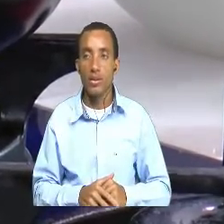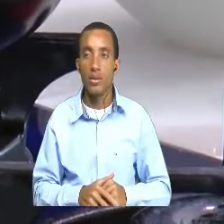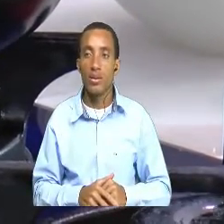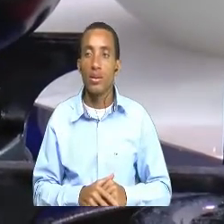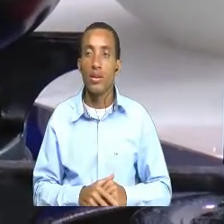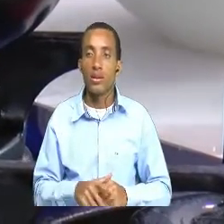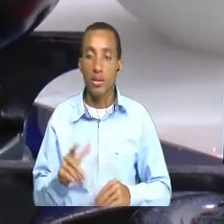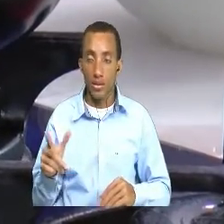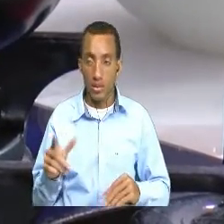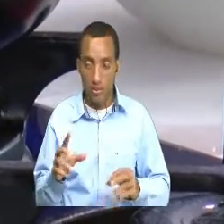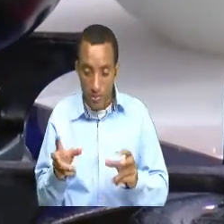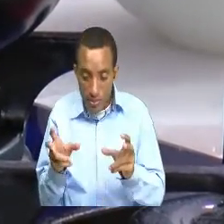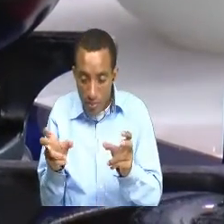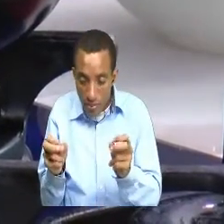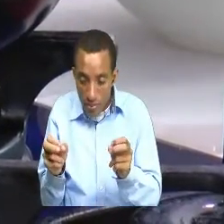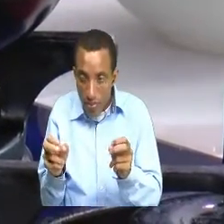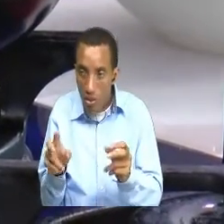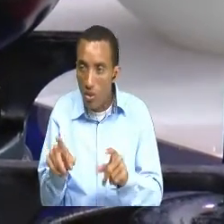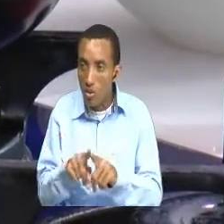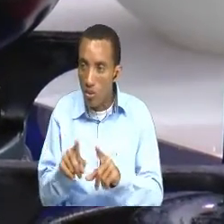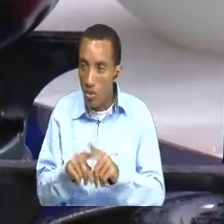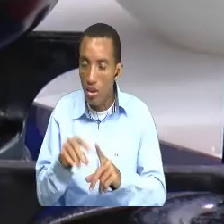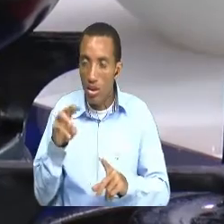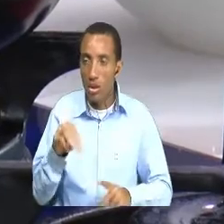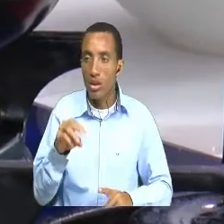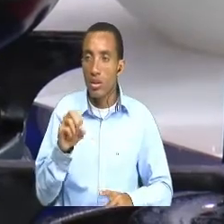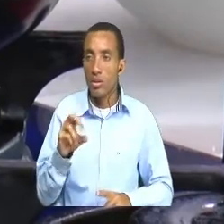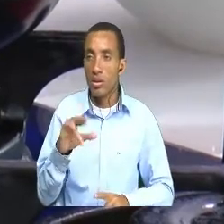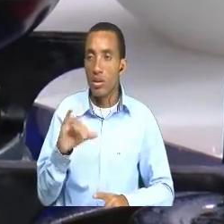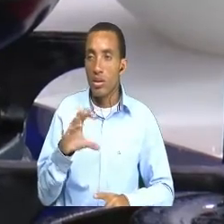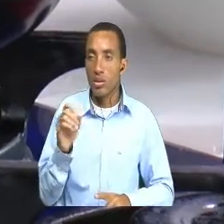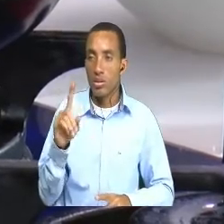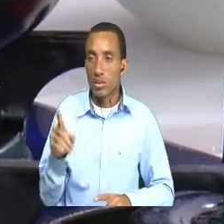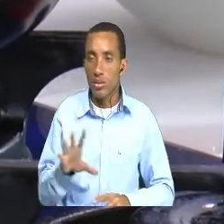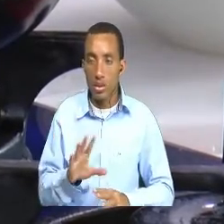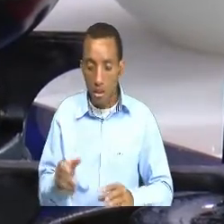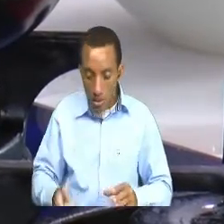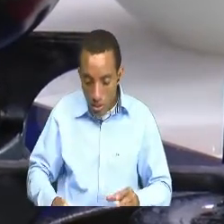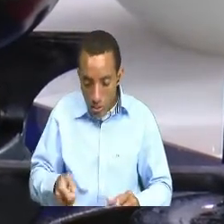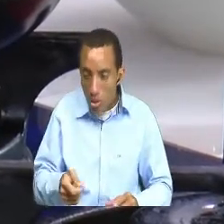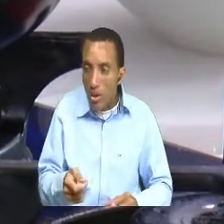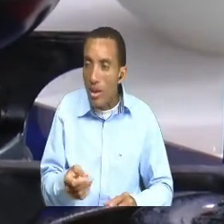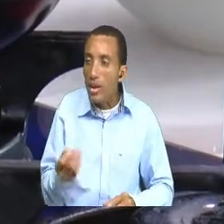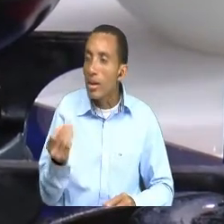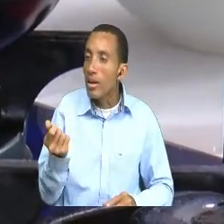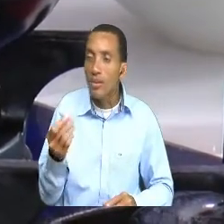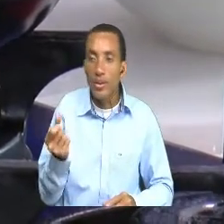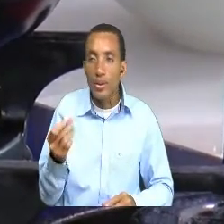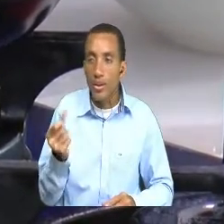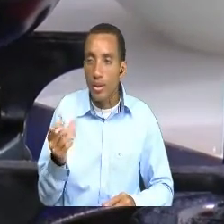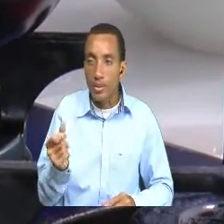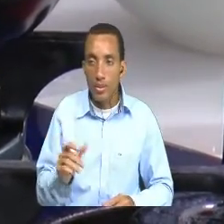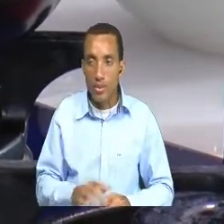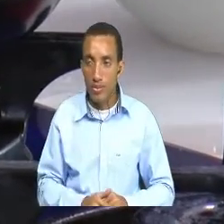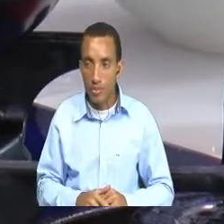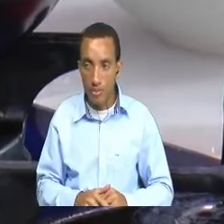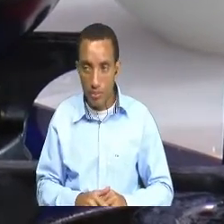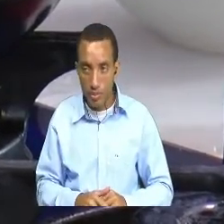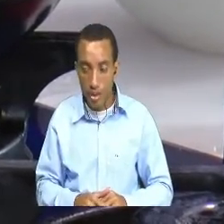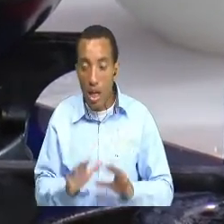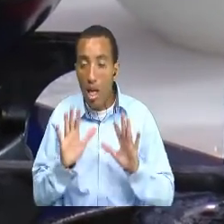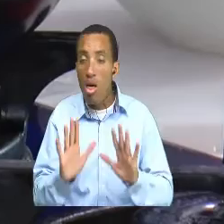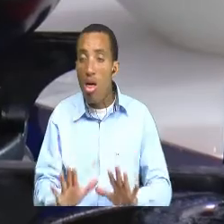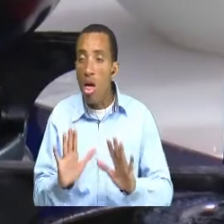también son como los mariscos son de poca cocción listo entonces aquí voy a mezclarlos